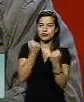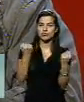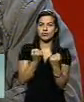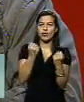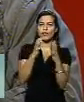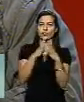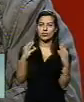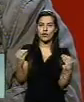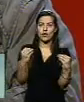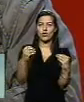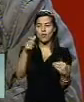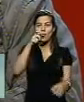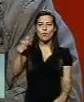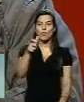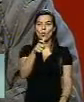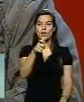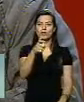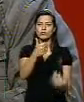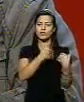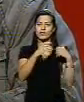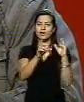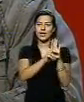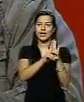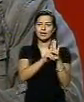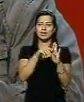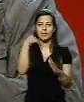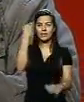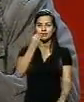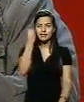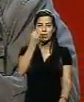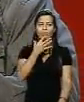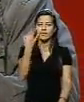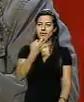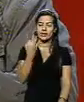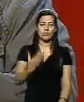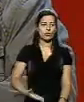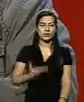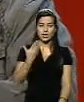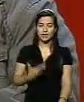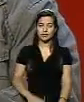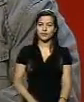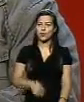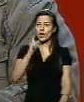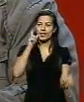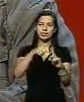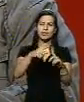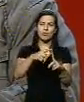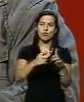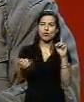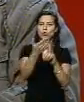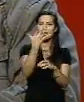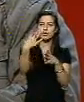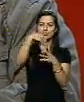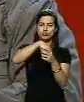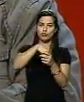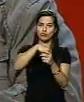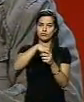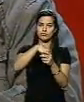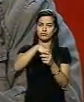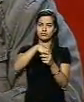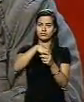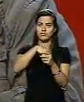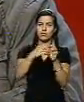pueblo legislador, creímos eso, lograr la mayor inclusión posible de